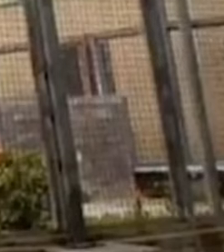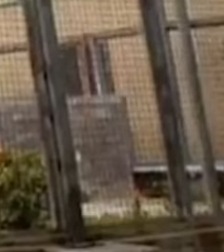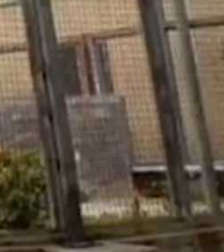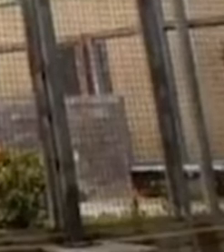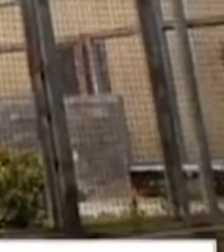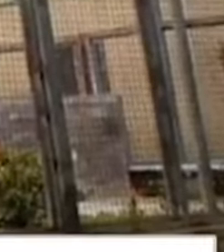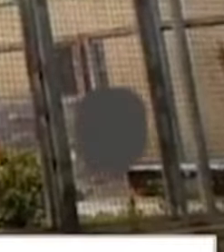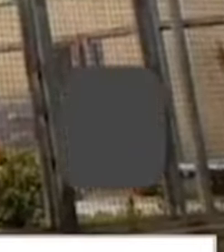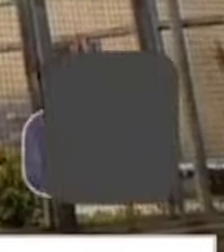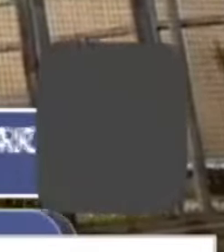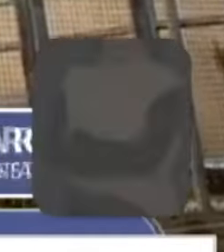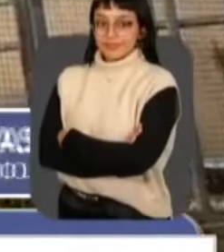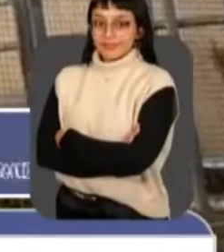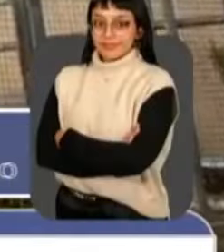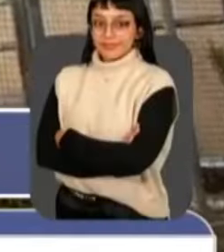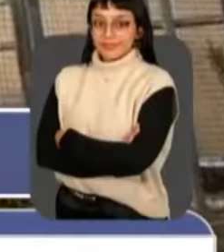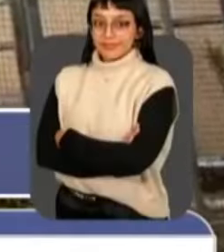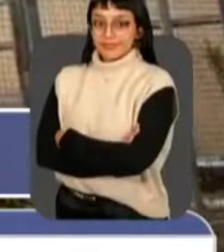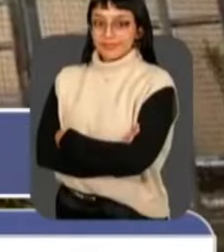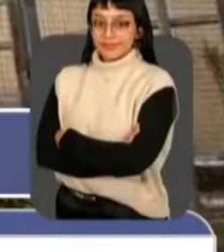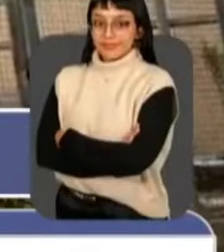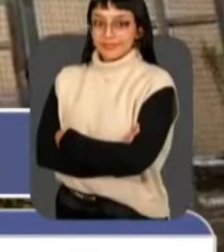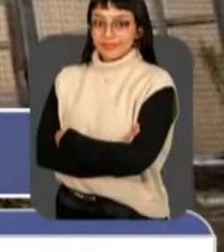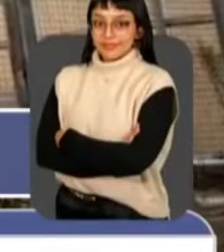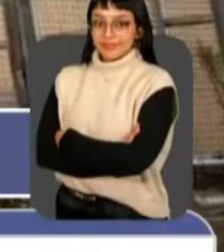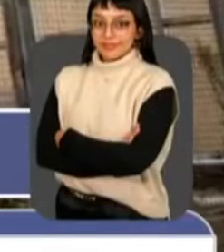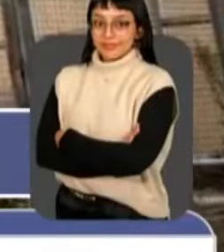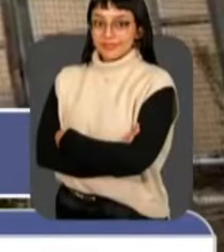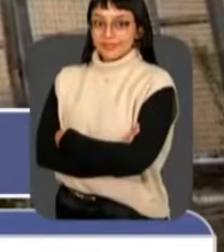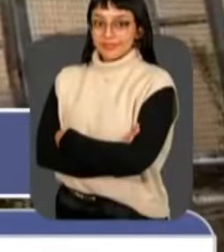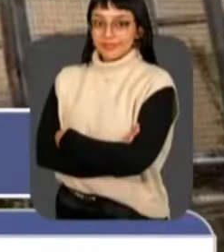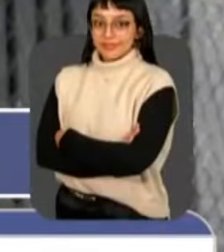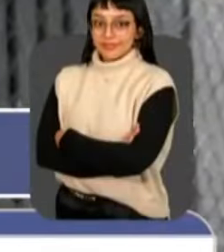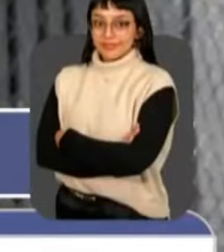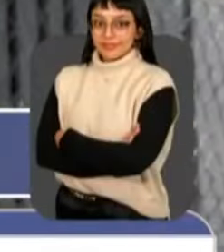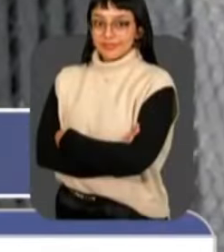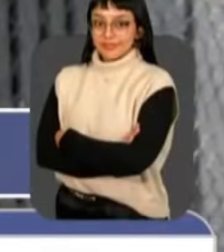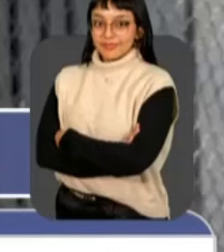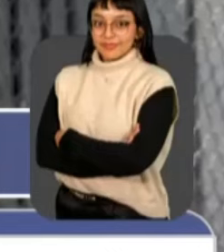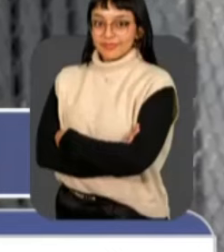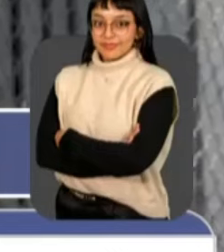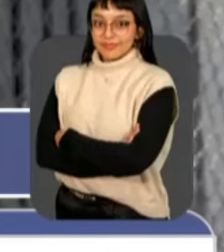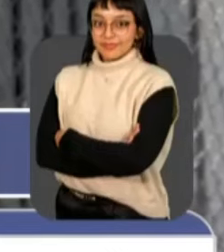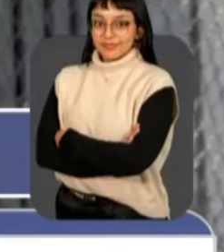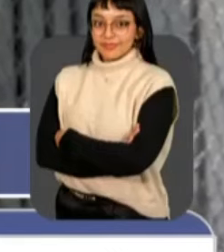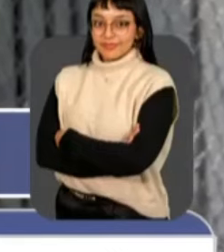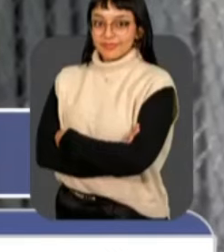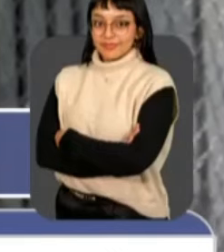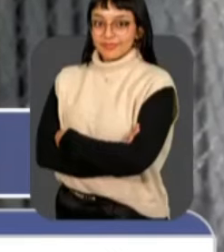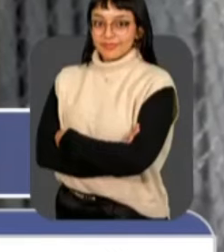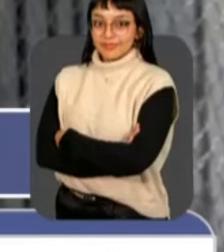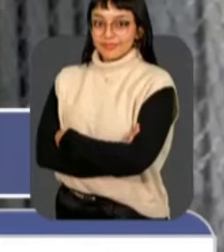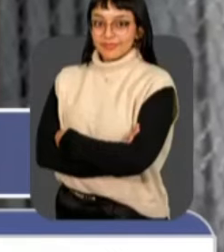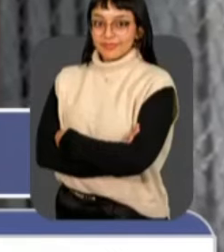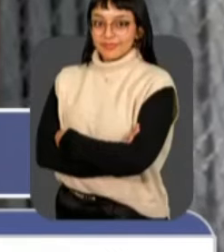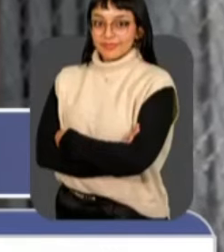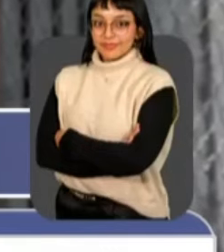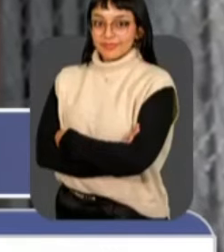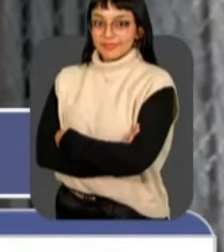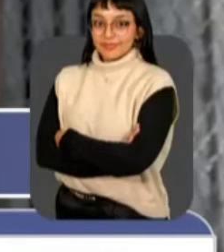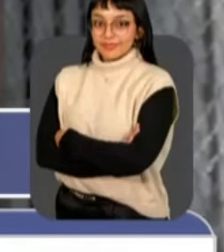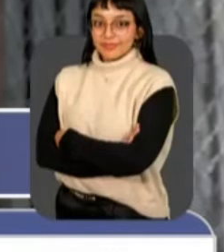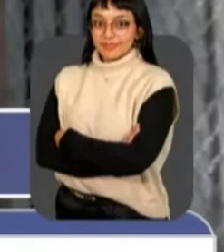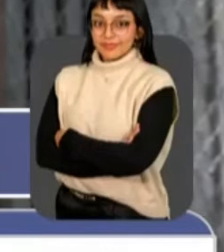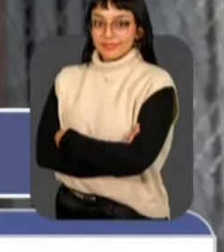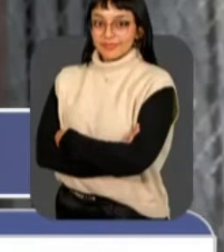Cabe señalar que ayer Gendarmería señaló que ellos descartaban de plano que hubiera algún funcionario de la institución involucrado en todo este caso.